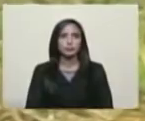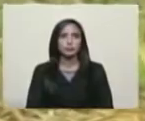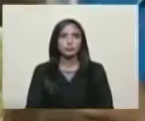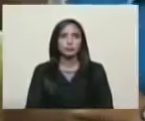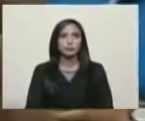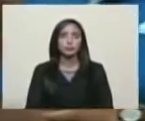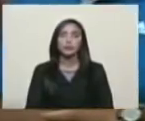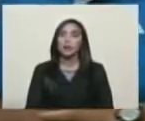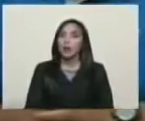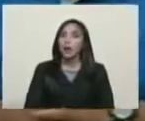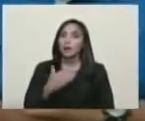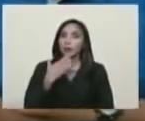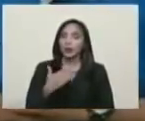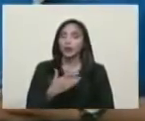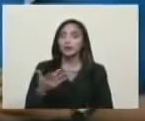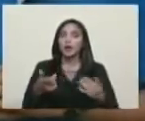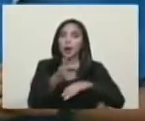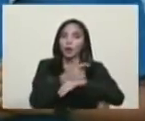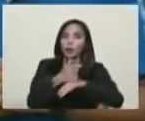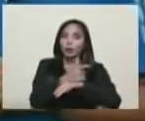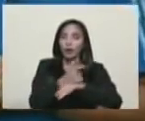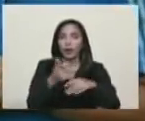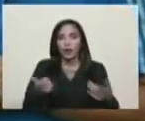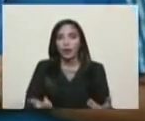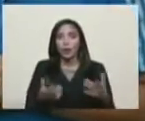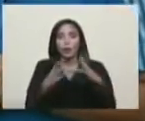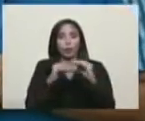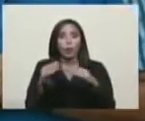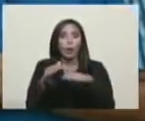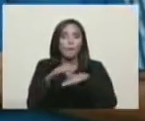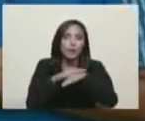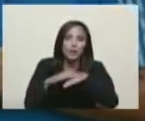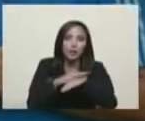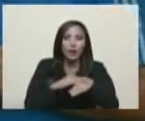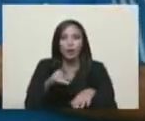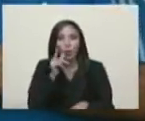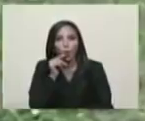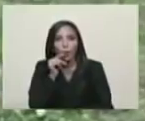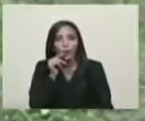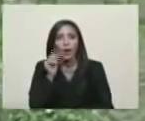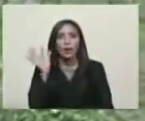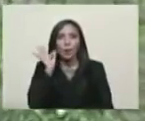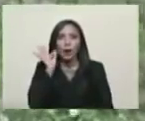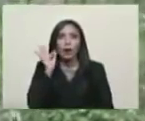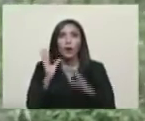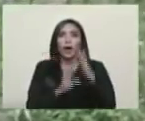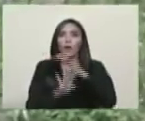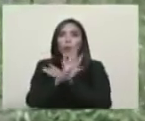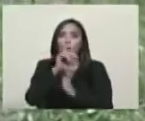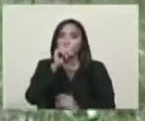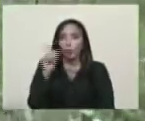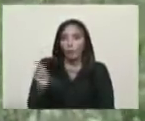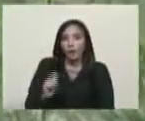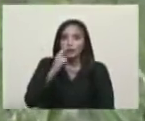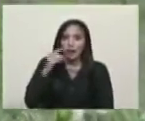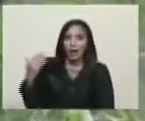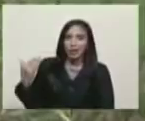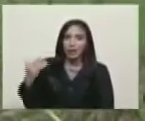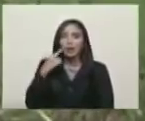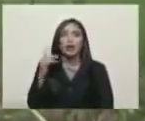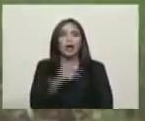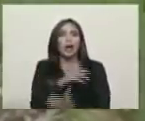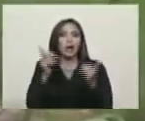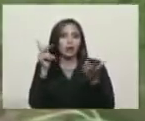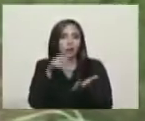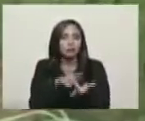las gracias al gobierno nacional, a través del ministerio, gobernador, y como usted lo decía, hace 4 meses estuvimos aquí y estamos